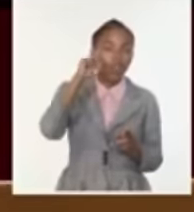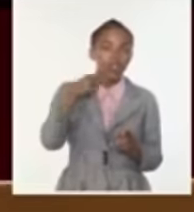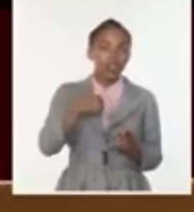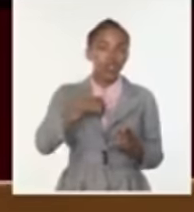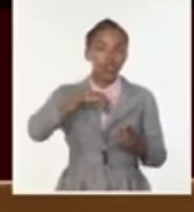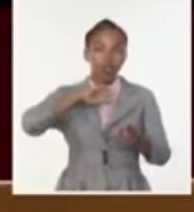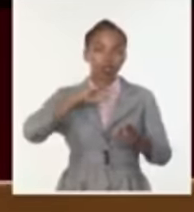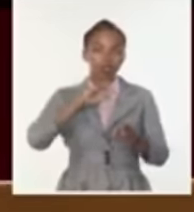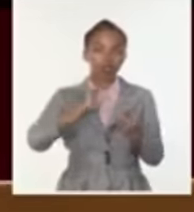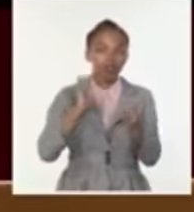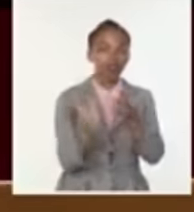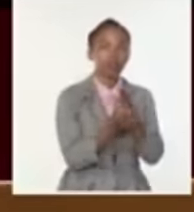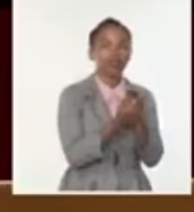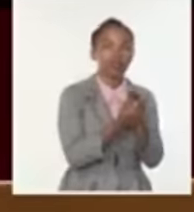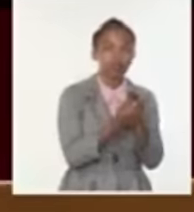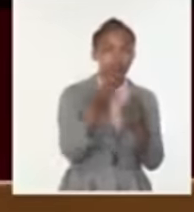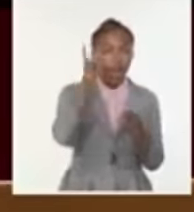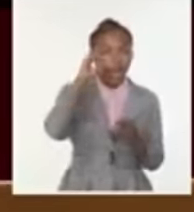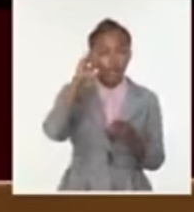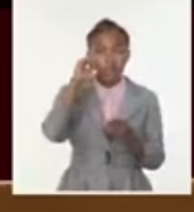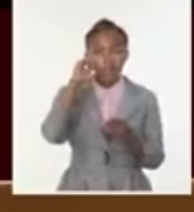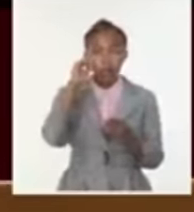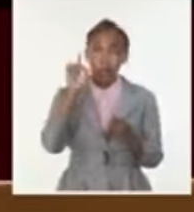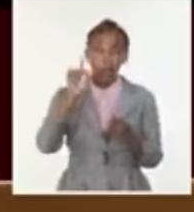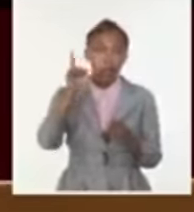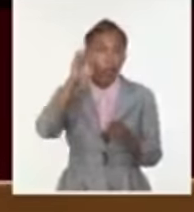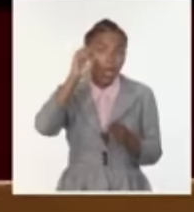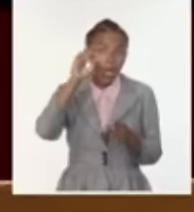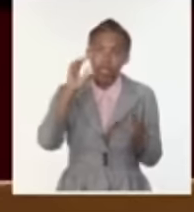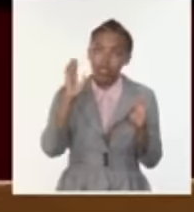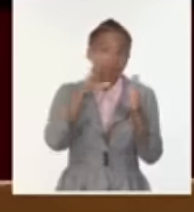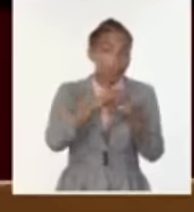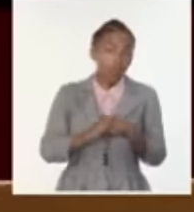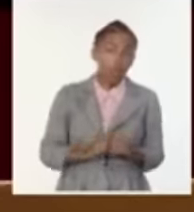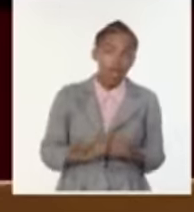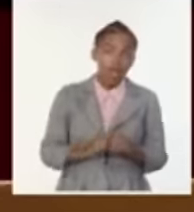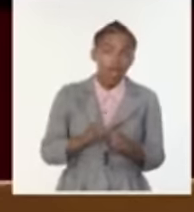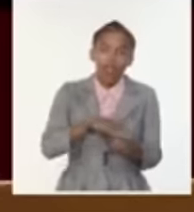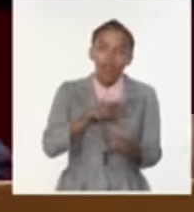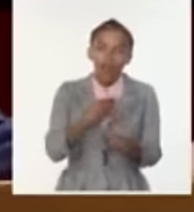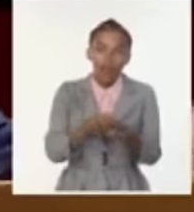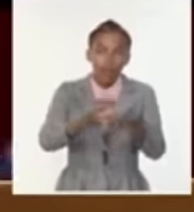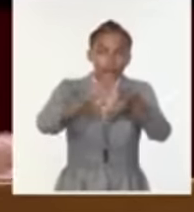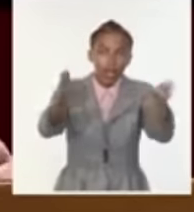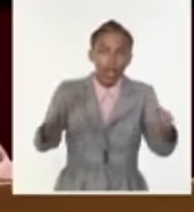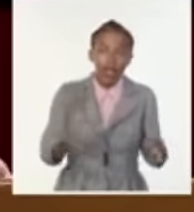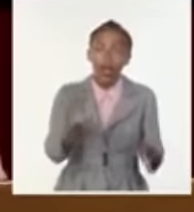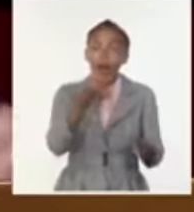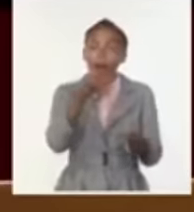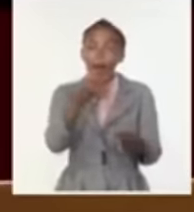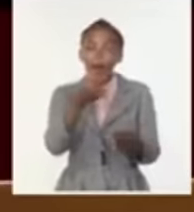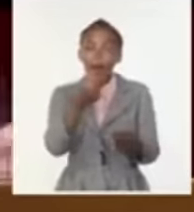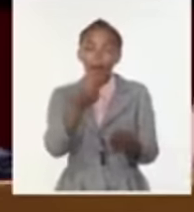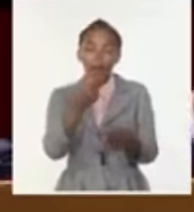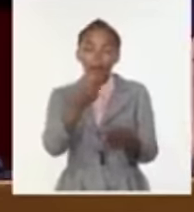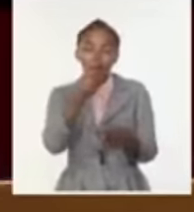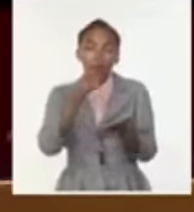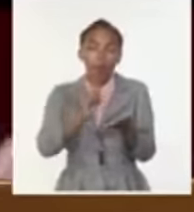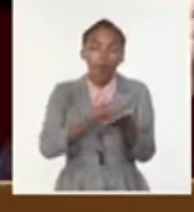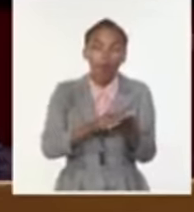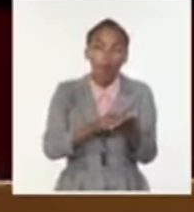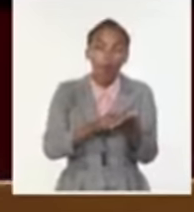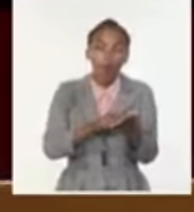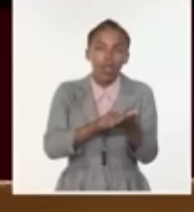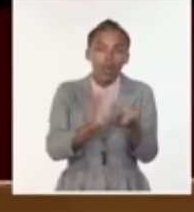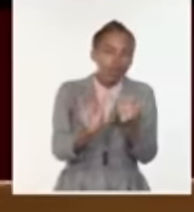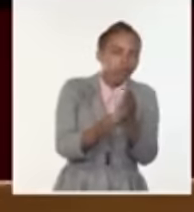va el bodegón y no está la leche. Nos la hemos encontrado debajo del mostrador. Hay quien dijo, el pollo me lo llevo